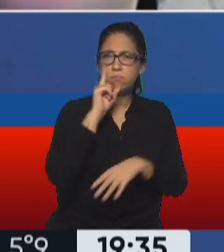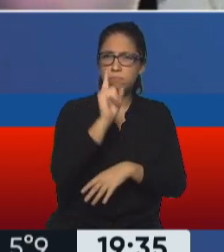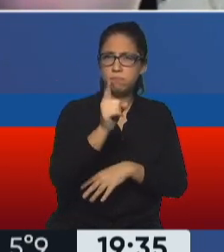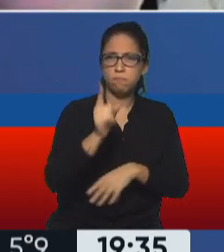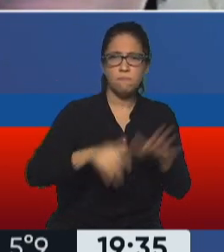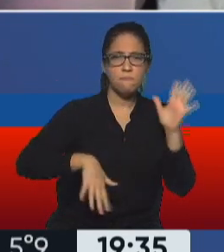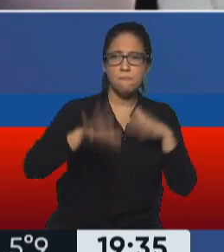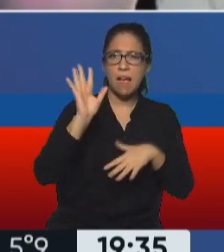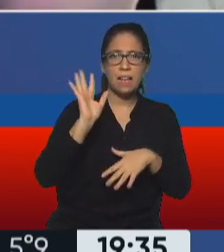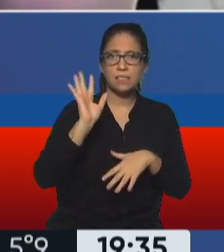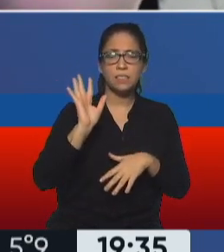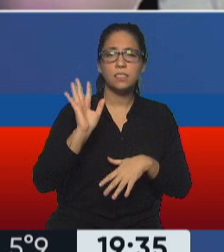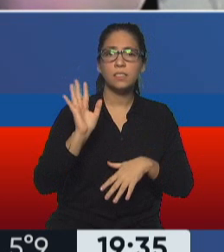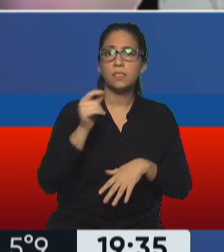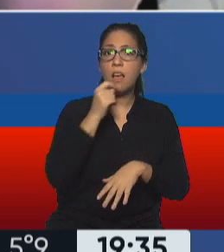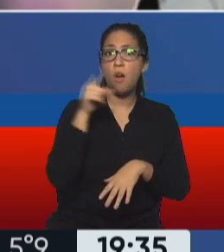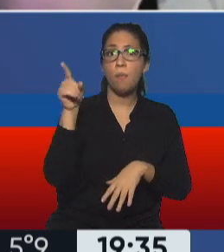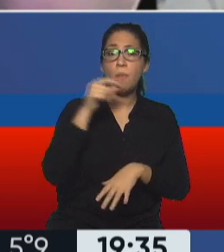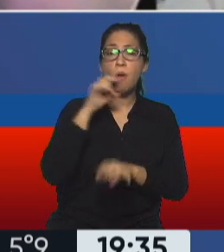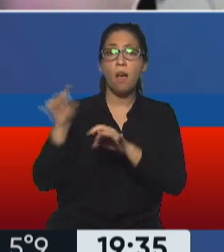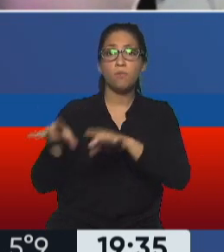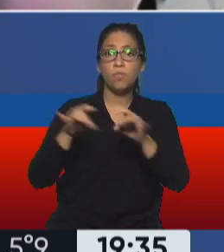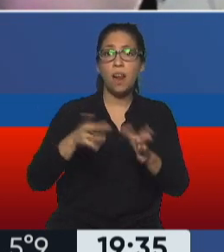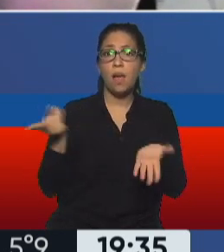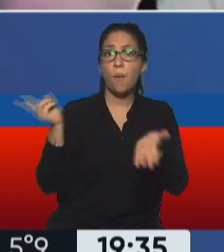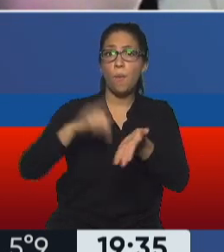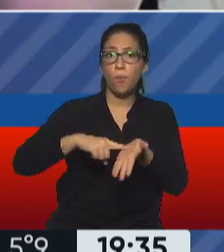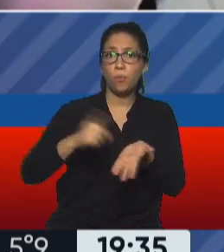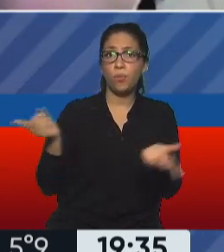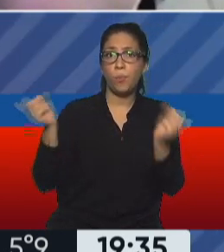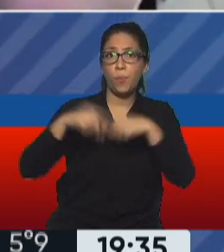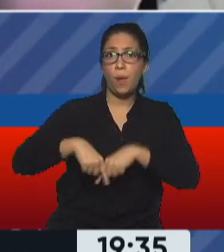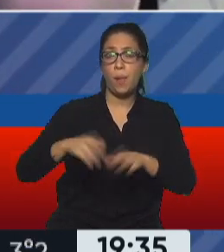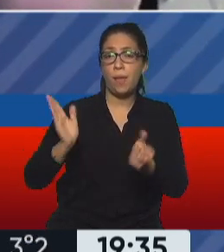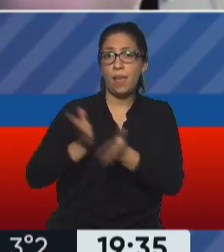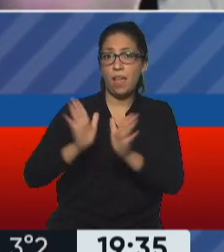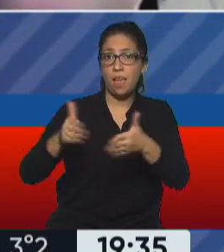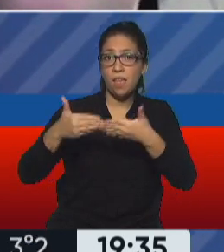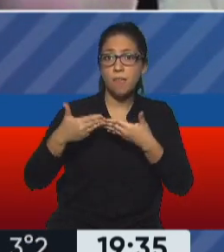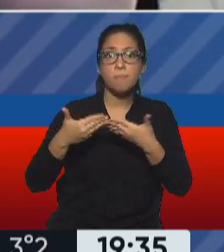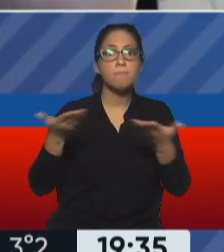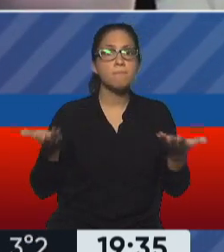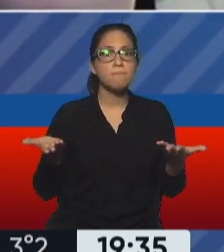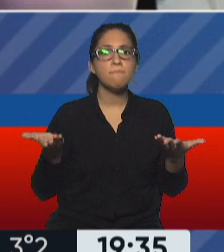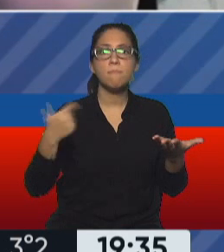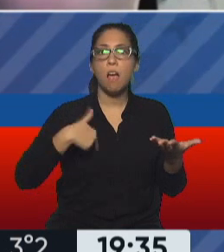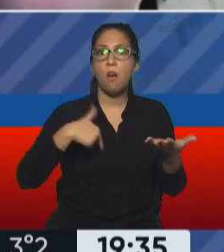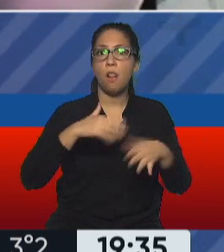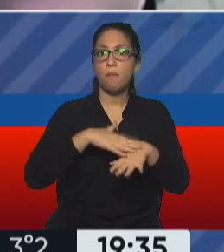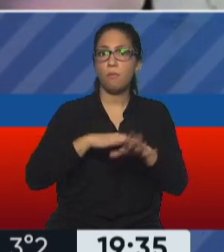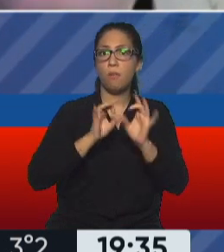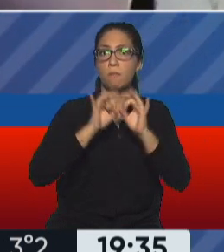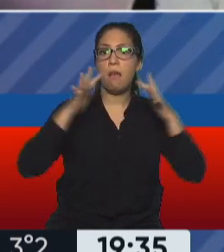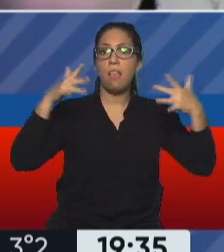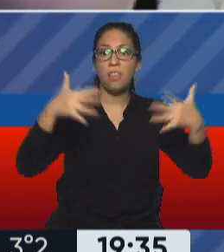contagiosas. De hecho, Sydney vuelve a restricciones. Con respecto a este tipo de variantes, variantes. En plena instancia de pandemia, por eso es global,